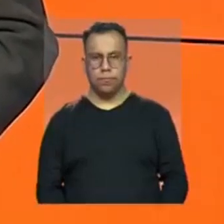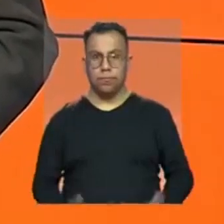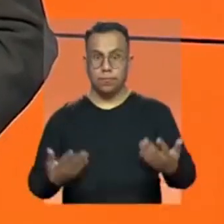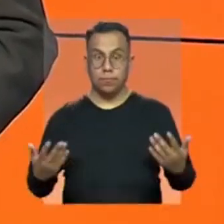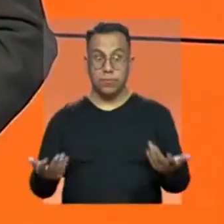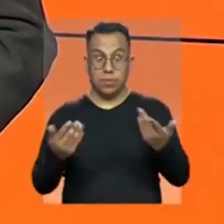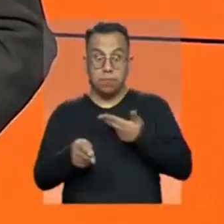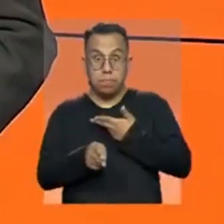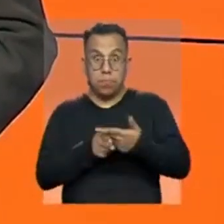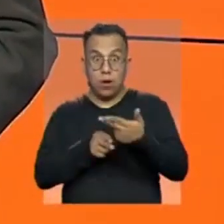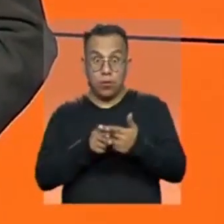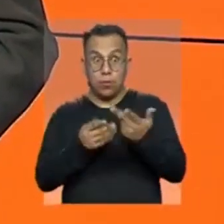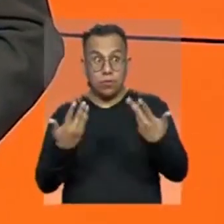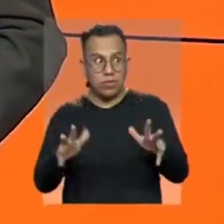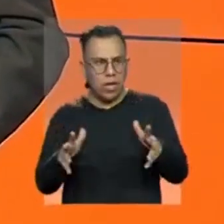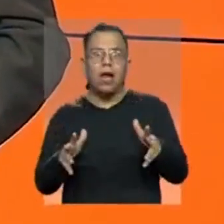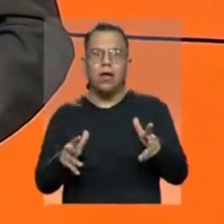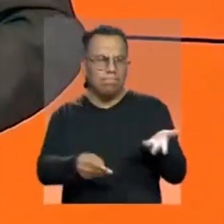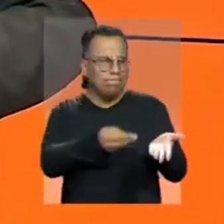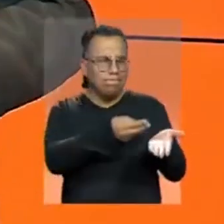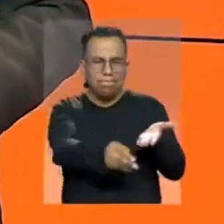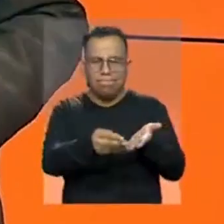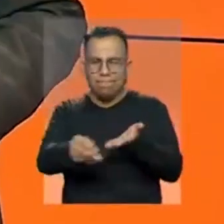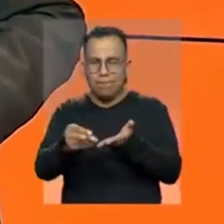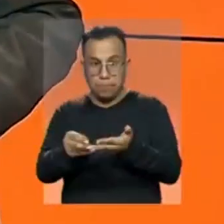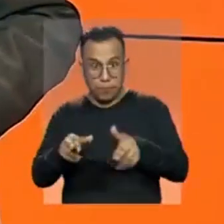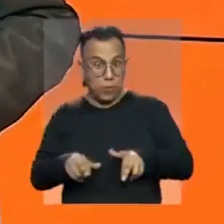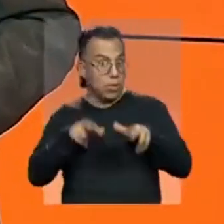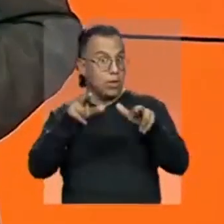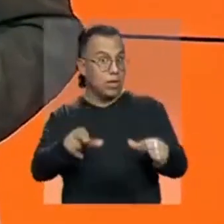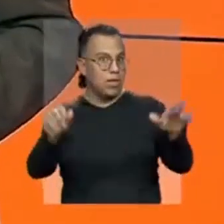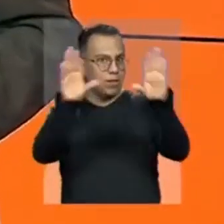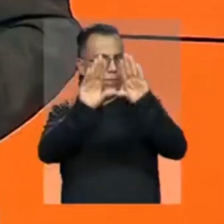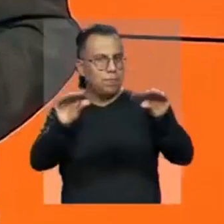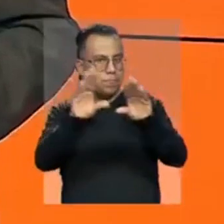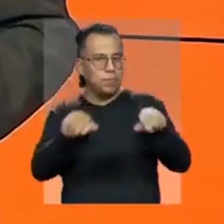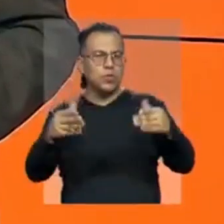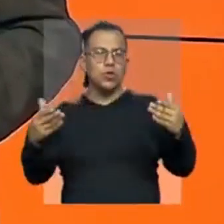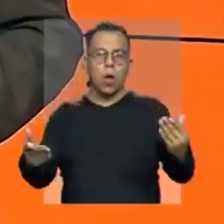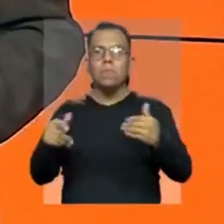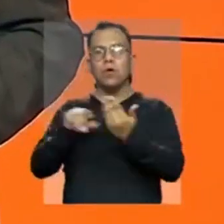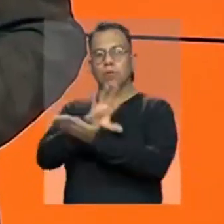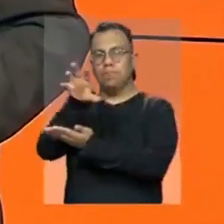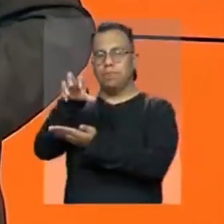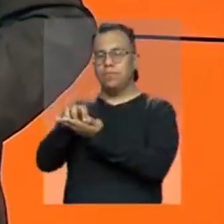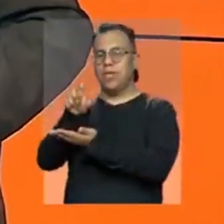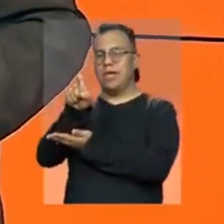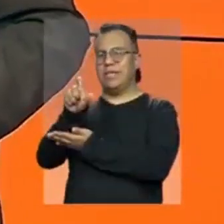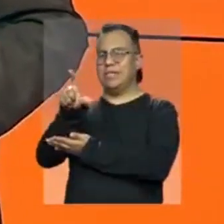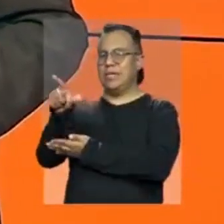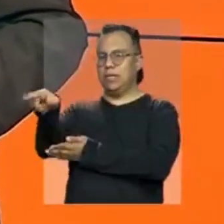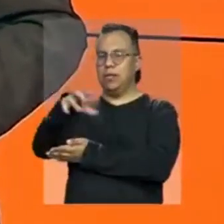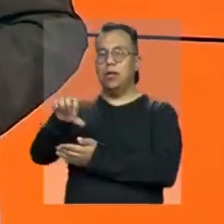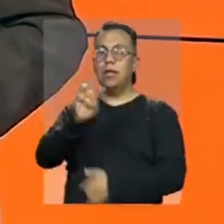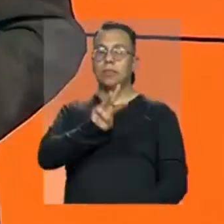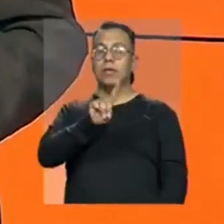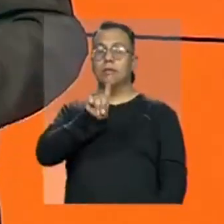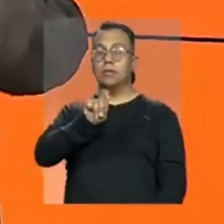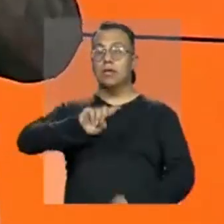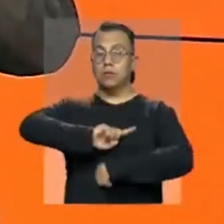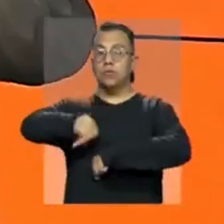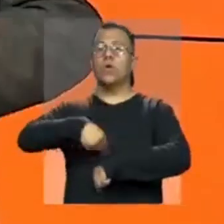Estamos en vísperas de la Navidad y las compras de los regalos no se hacen esperar. En el Gran Madrugón XL de 36 horas